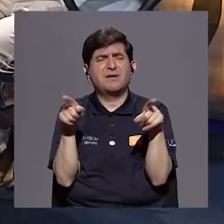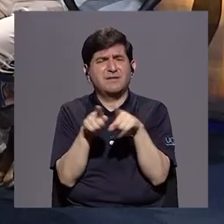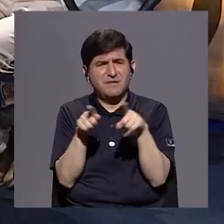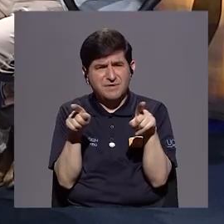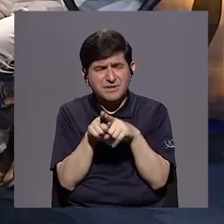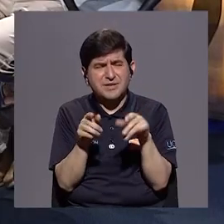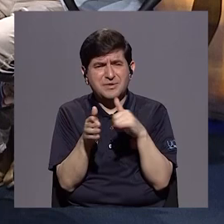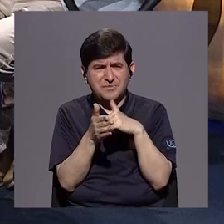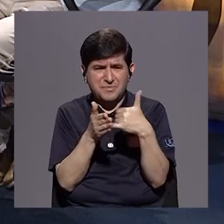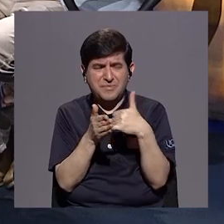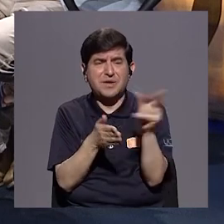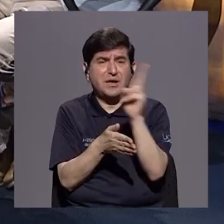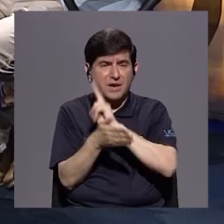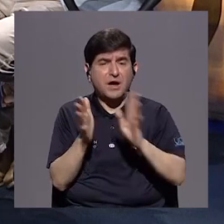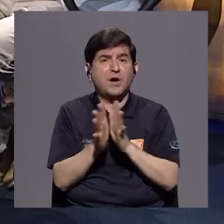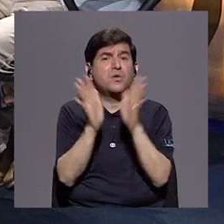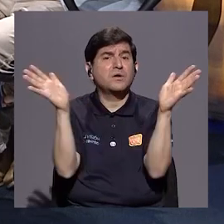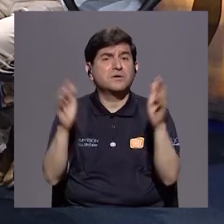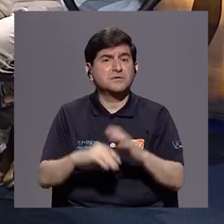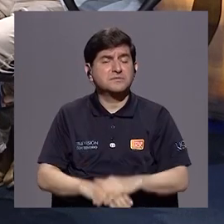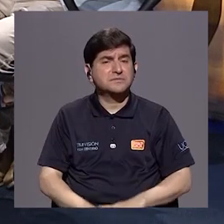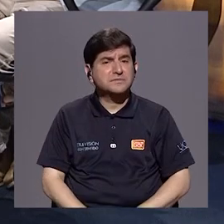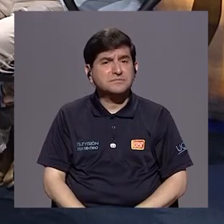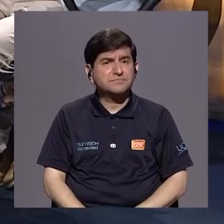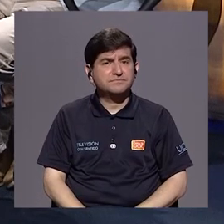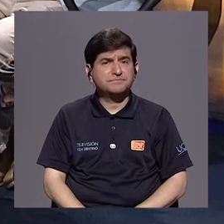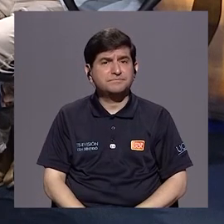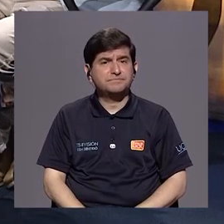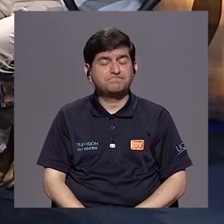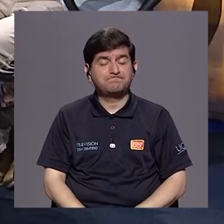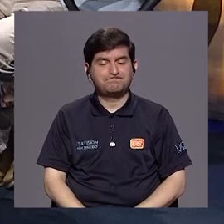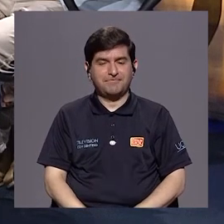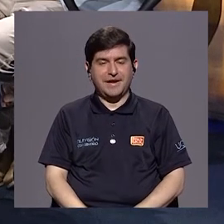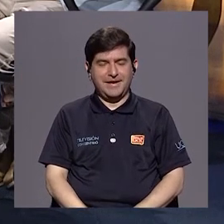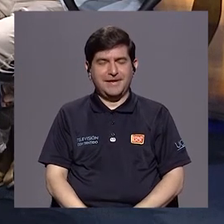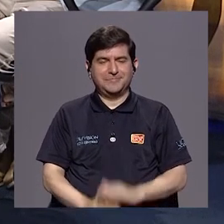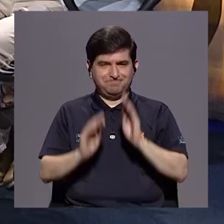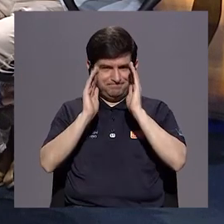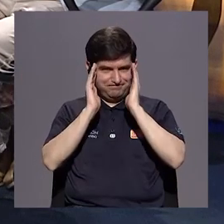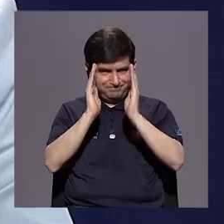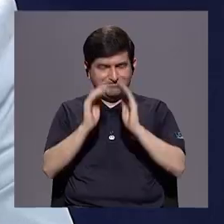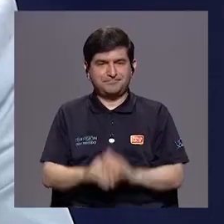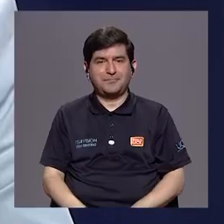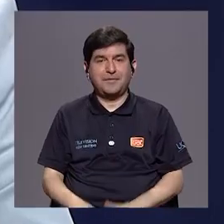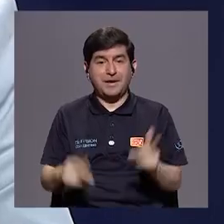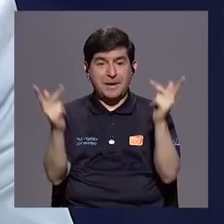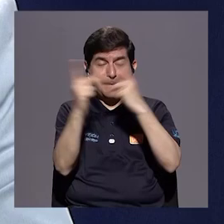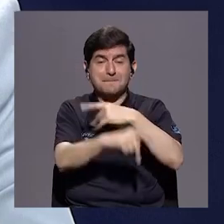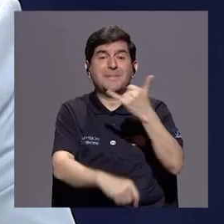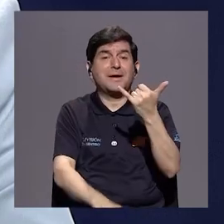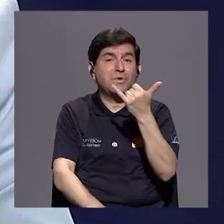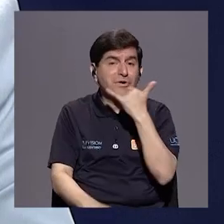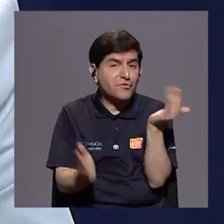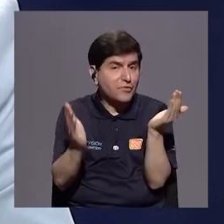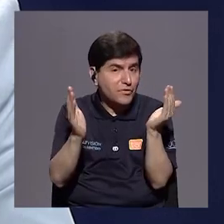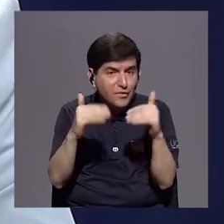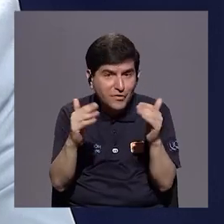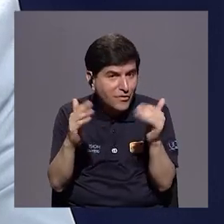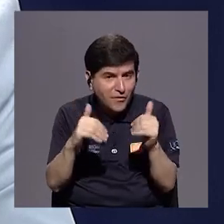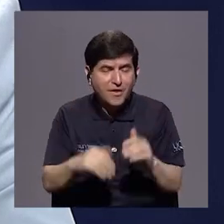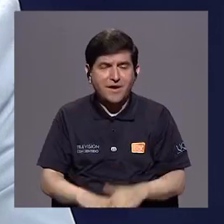quiere también debilitar a las universidades públicas miren no hay peor error